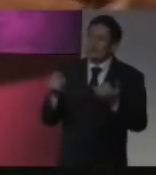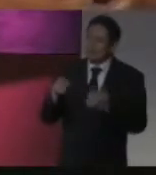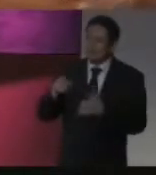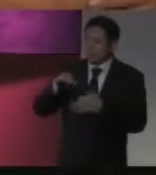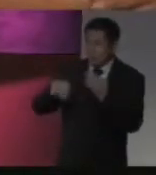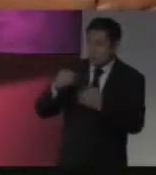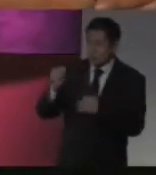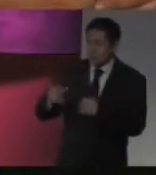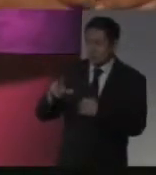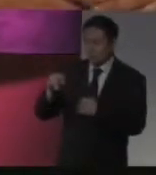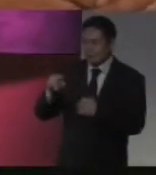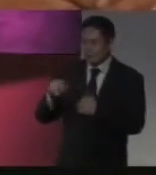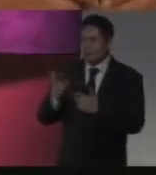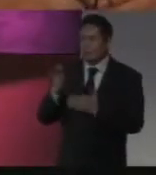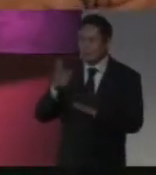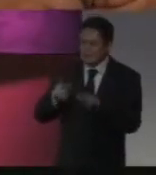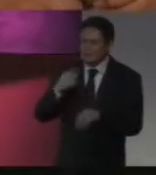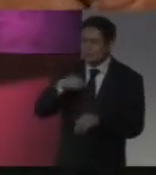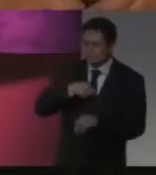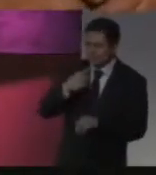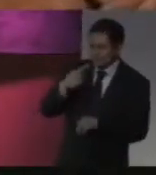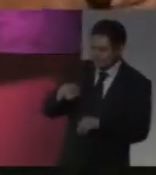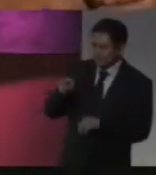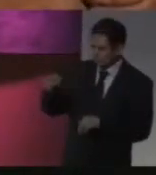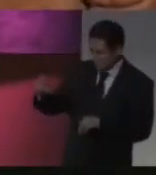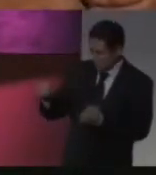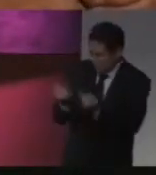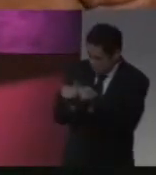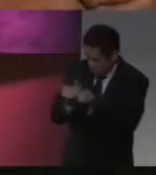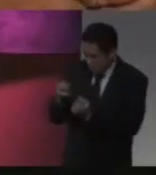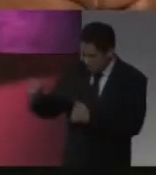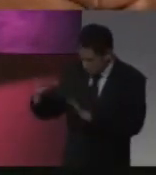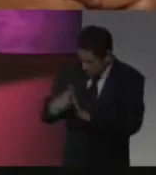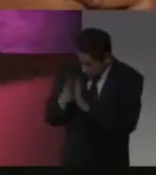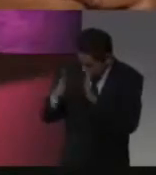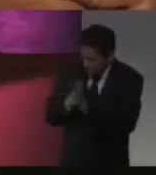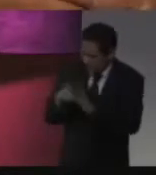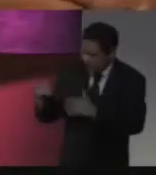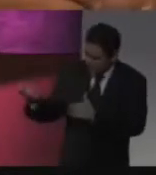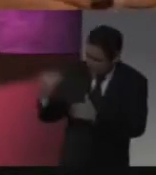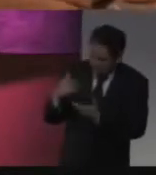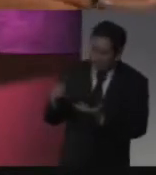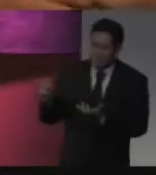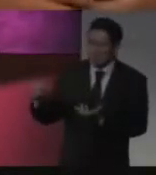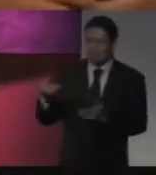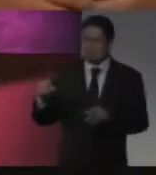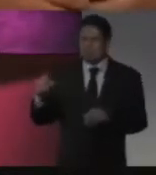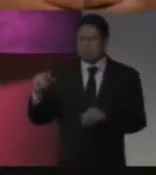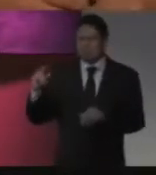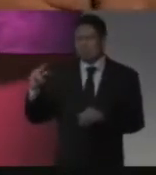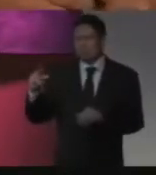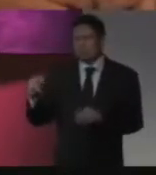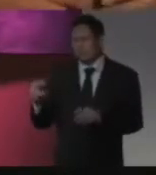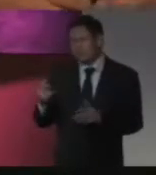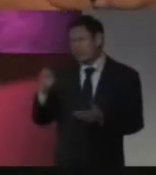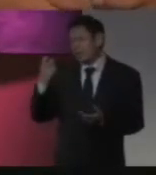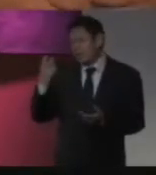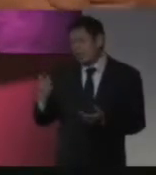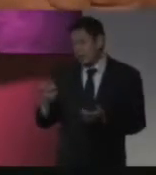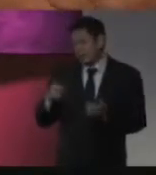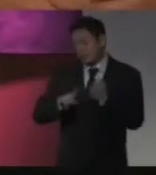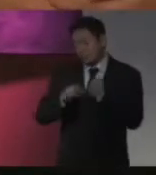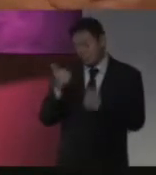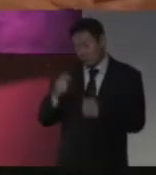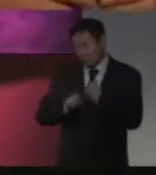este sistema de defensa participativa, ¿sí? ¿Verdad? Esto yo creo que